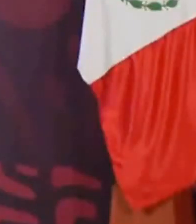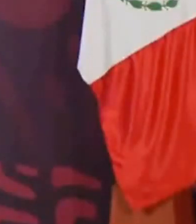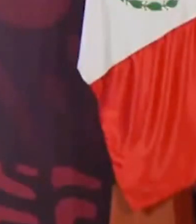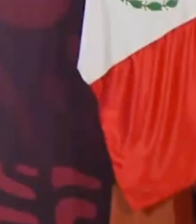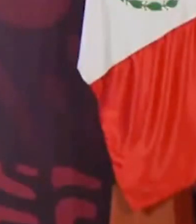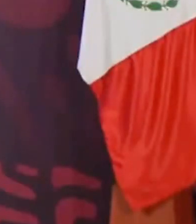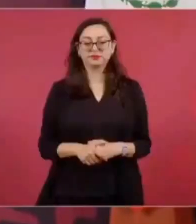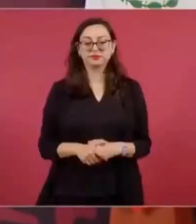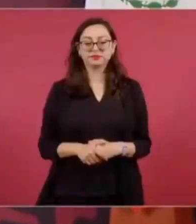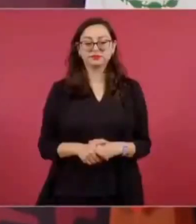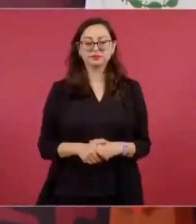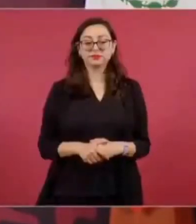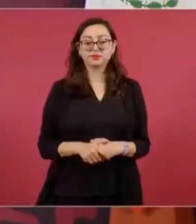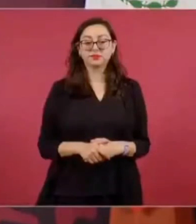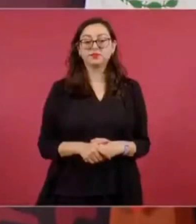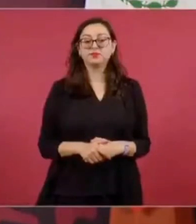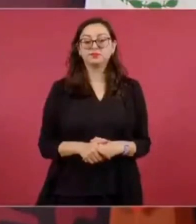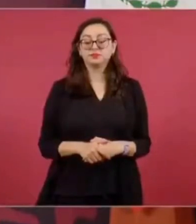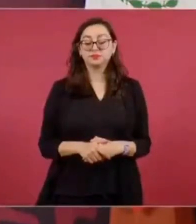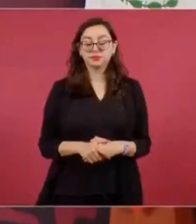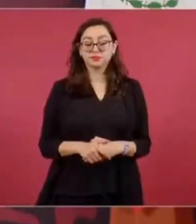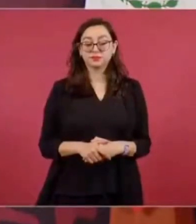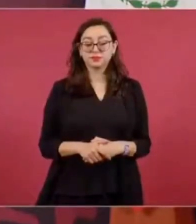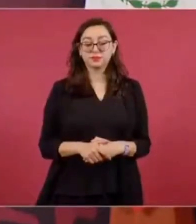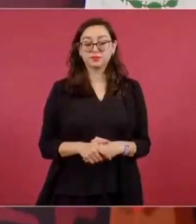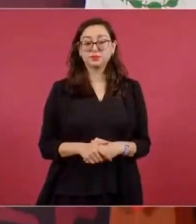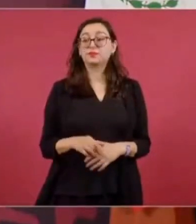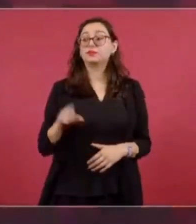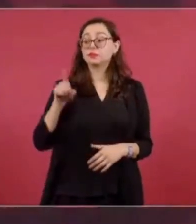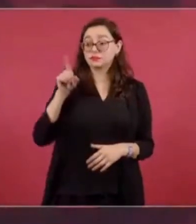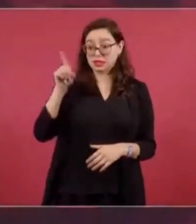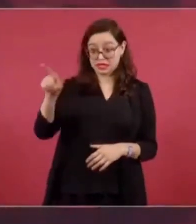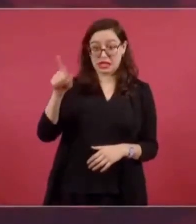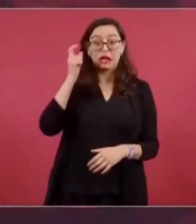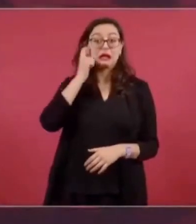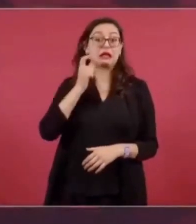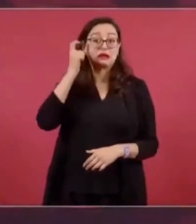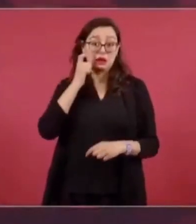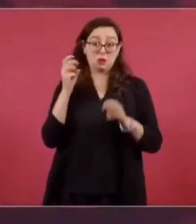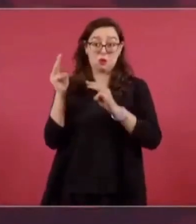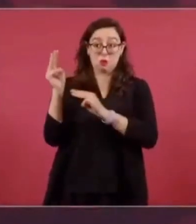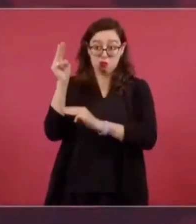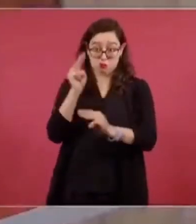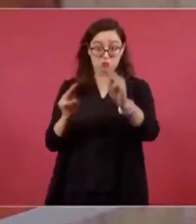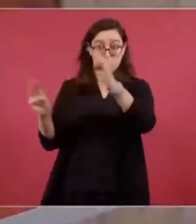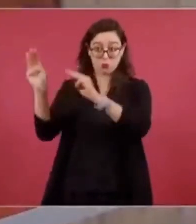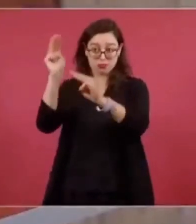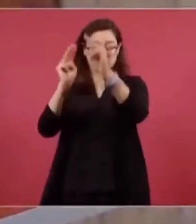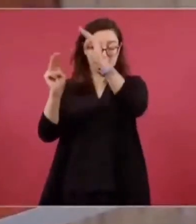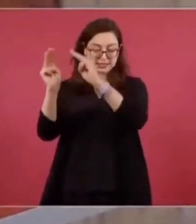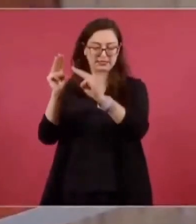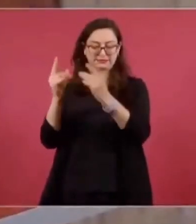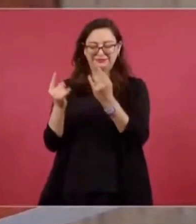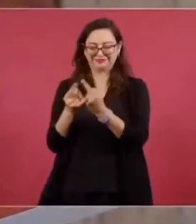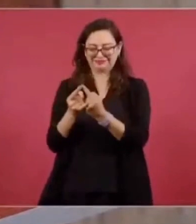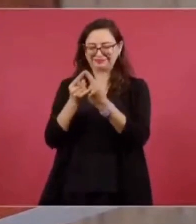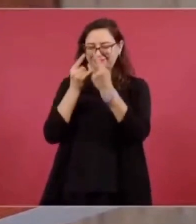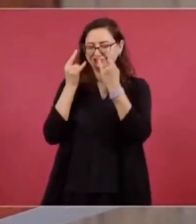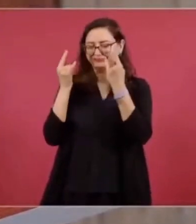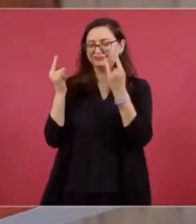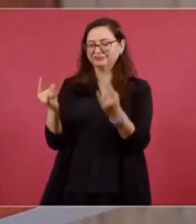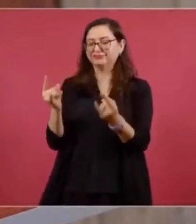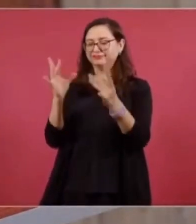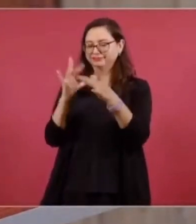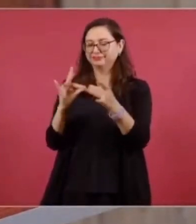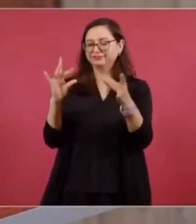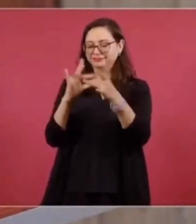René que había ¿cómo se llaman los niños jóvenes que van y se